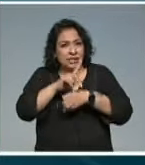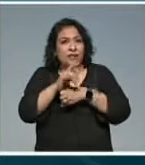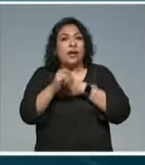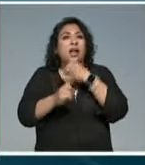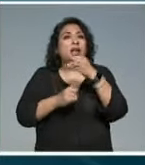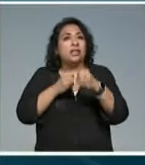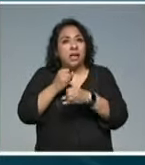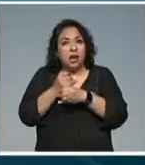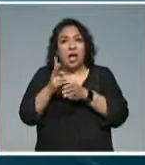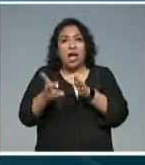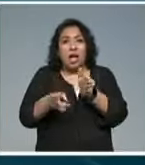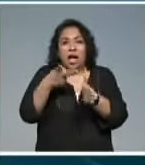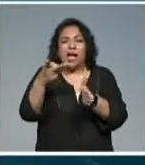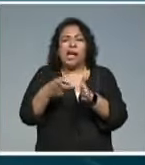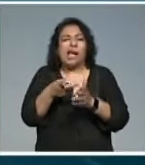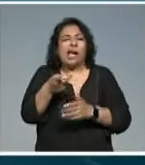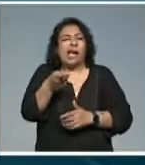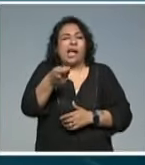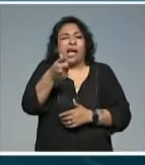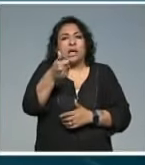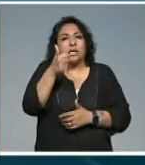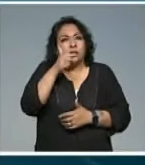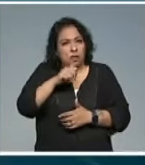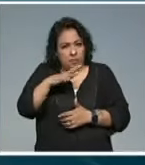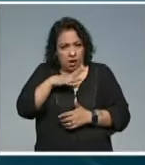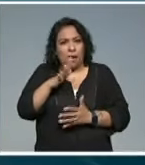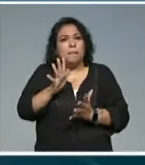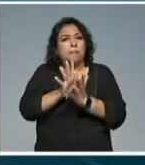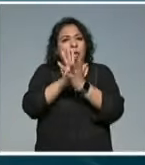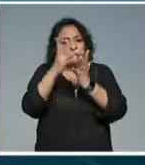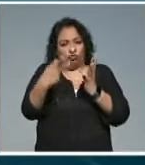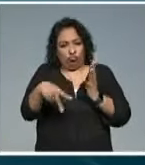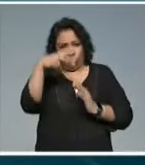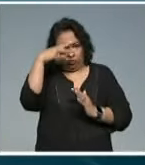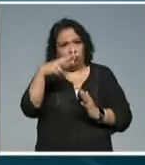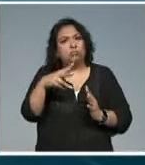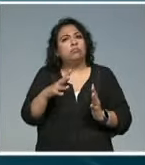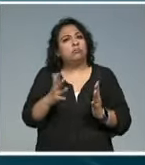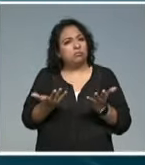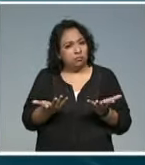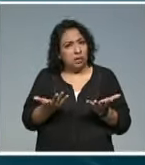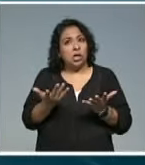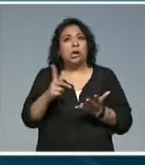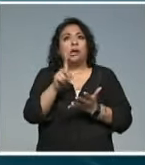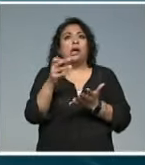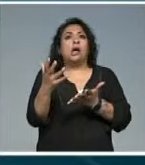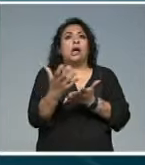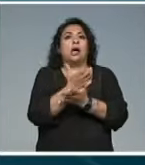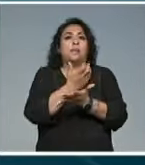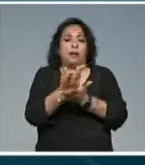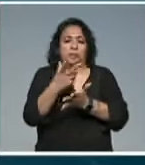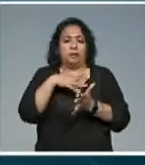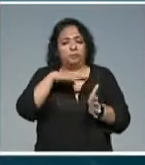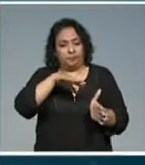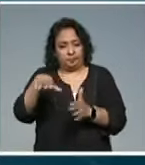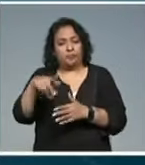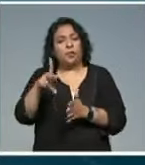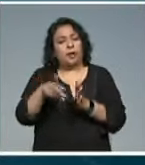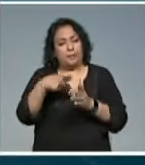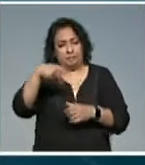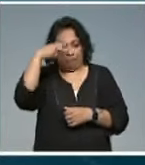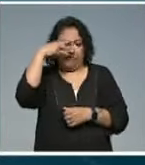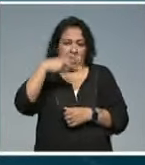internacional, casi invariablemente hay mexicanos, mexicanas participando y ganando premios. Y bueno, regresamos a México,